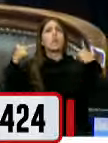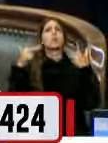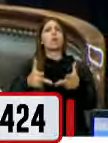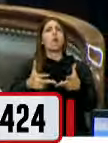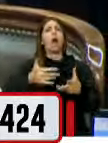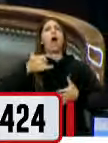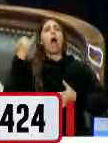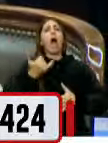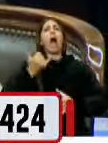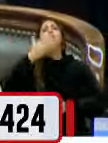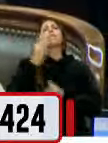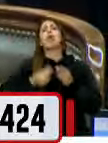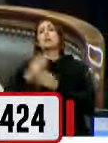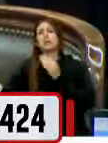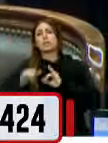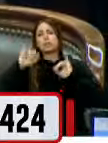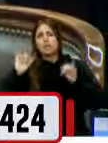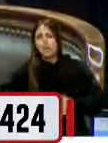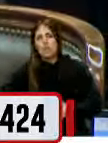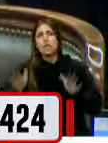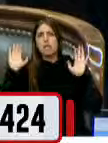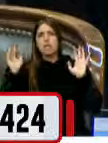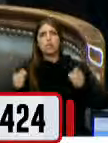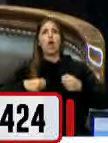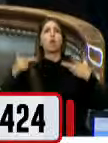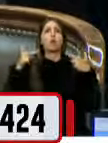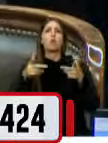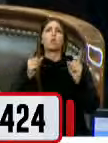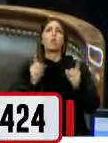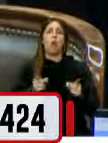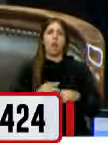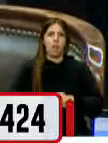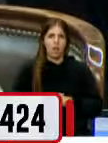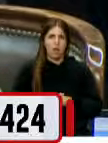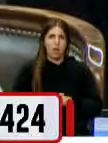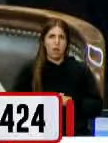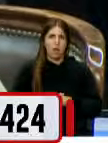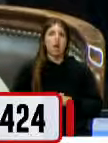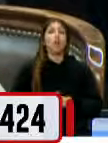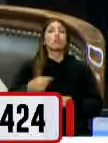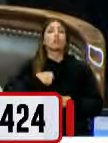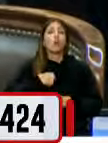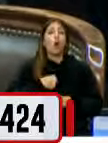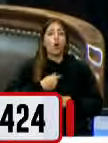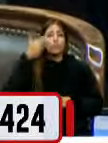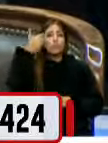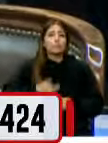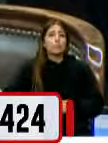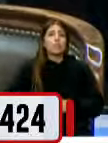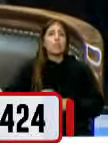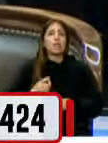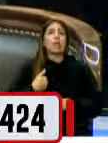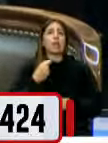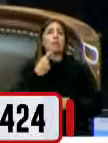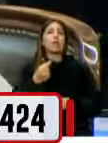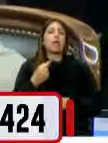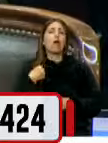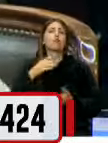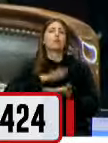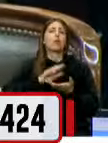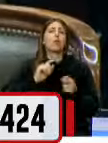oro, todos los productos del agro salen sin valor agregado y acá quedate a